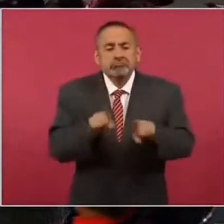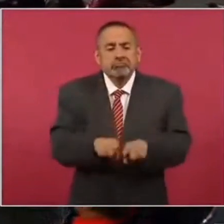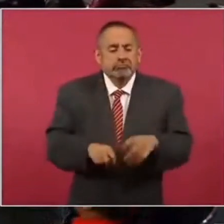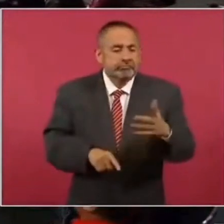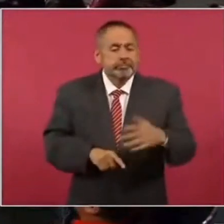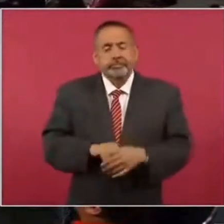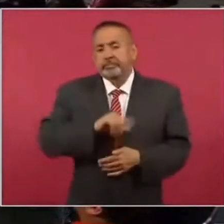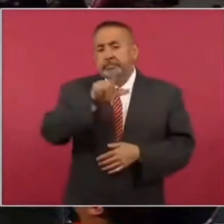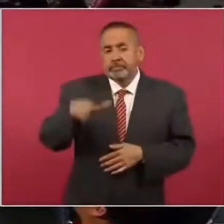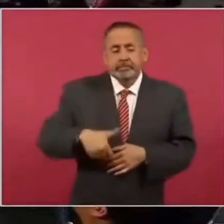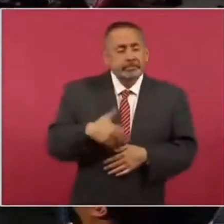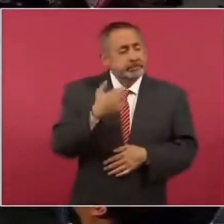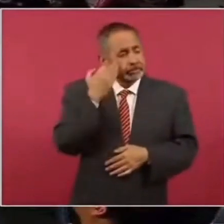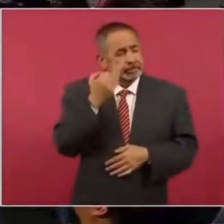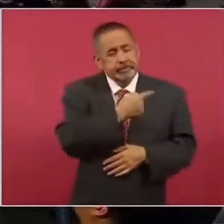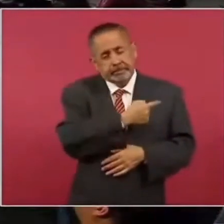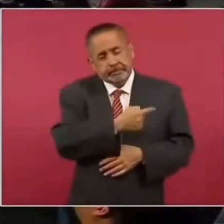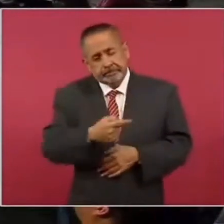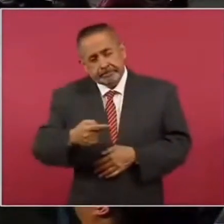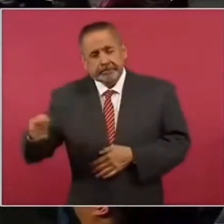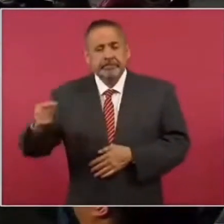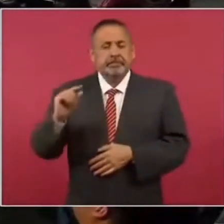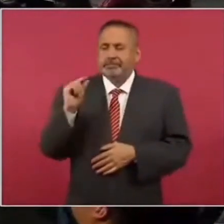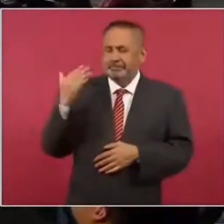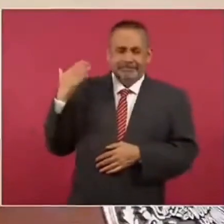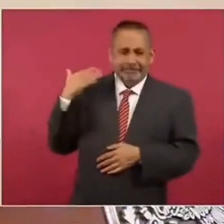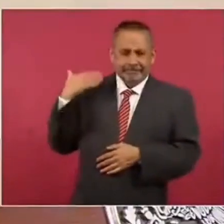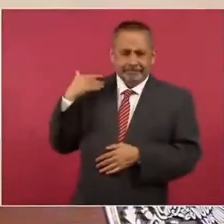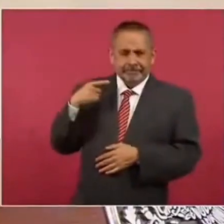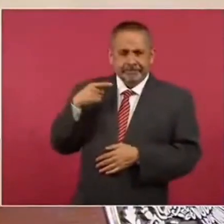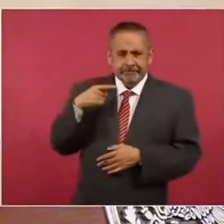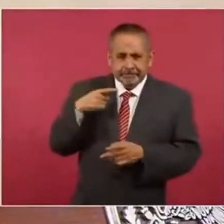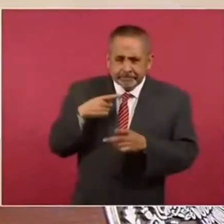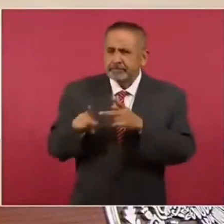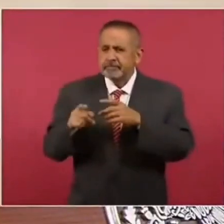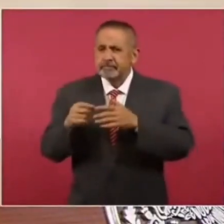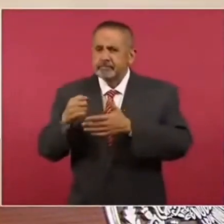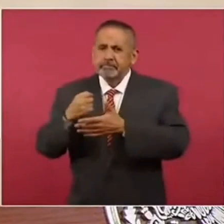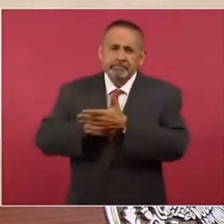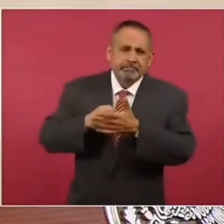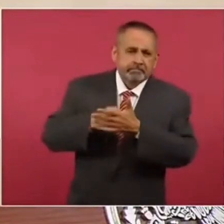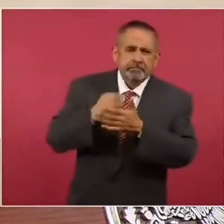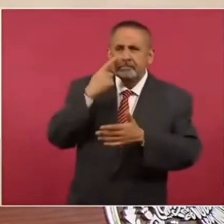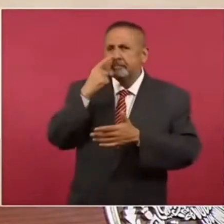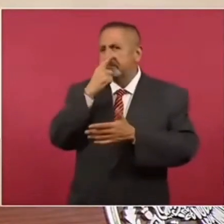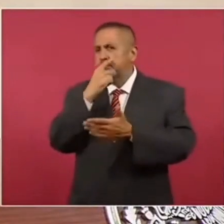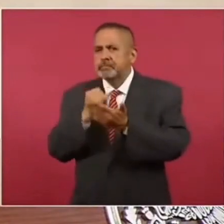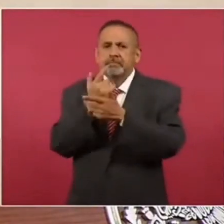Es hasta hace poco que empieza a haber democracia en México.